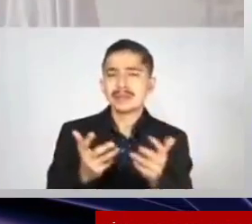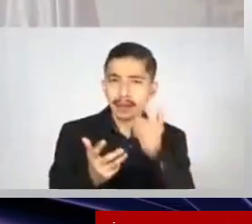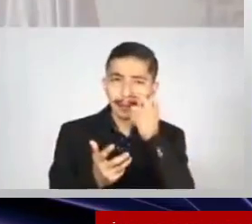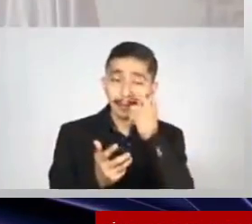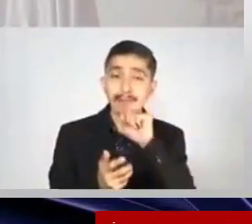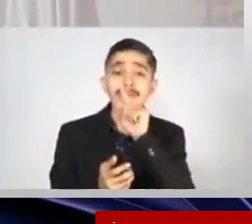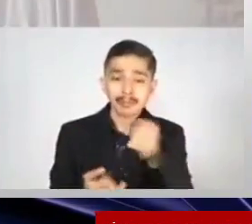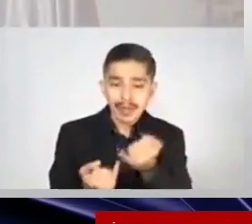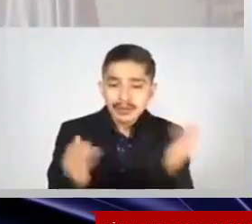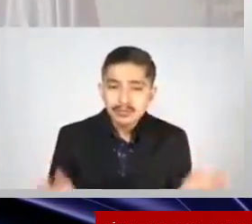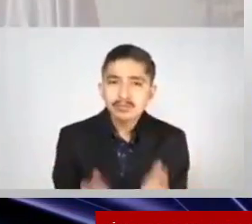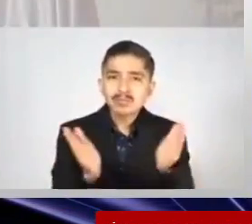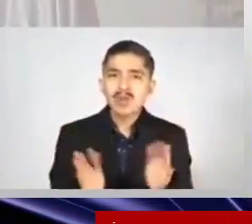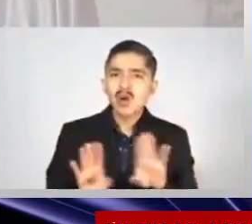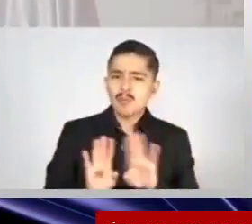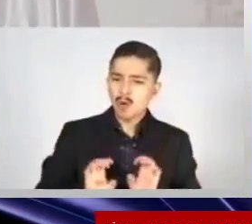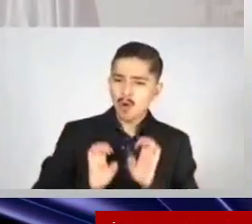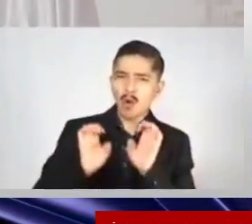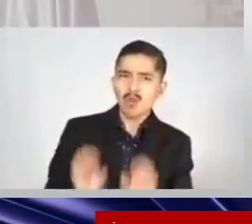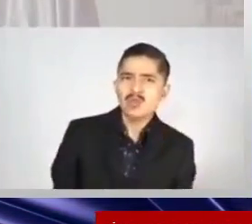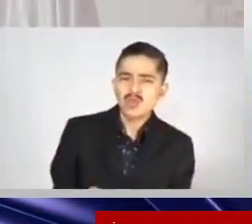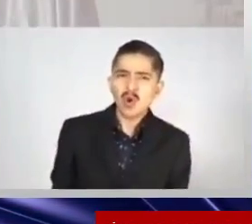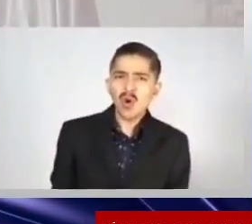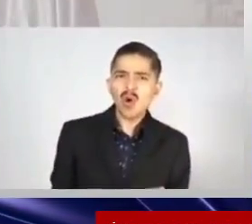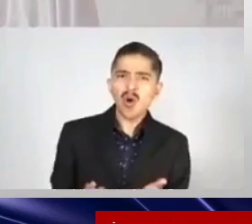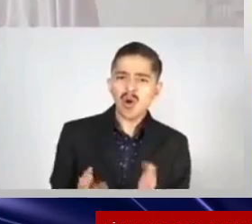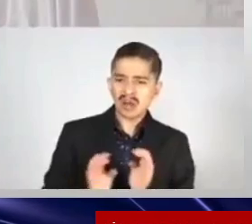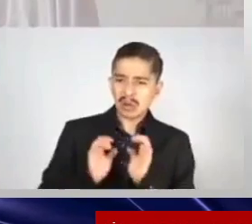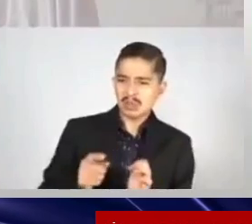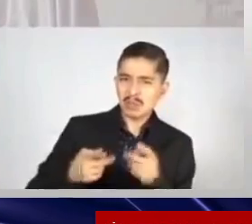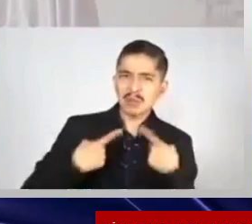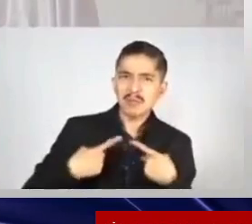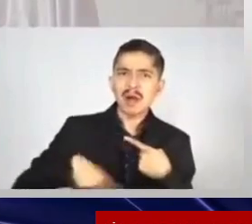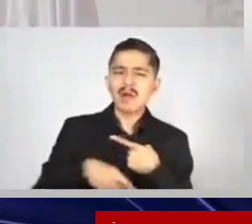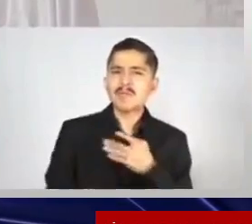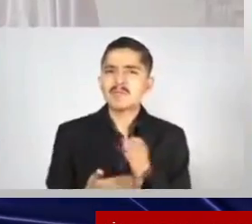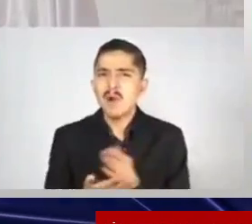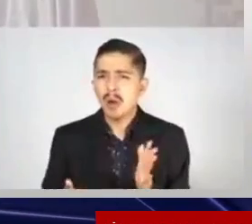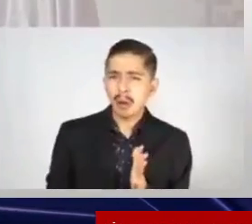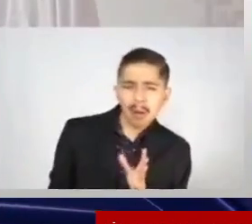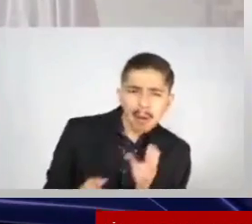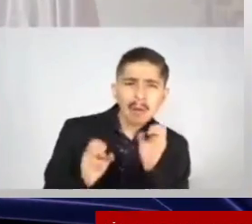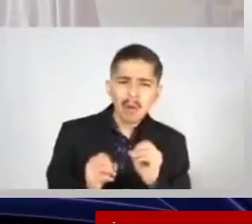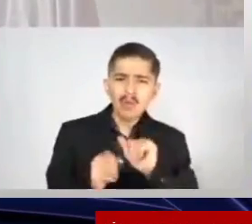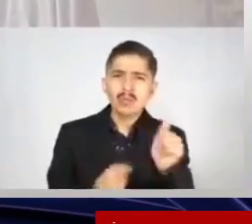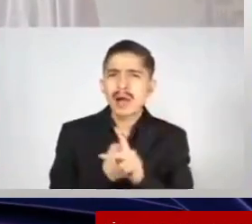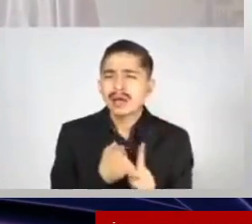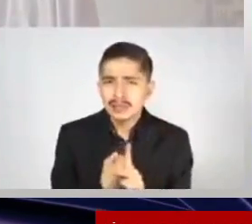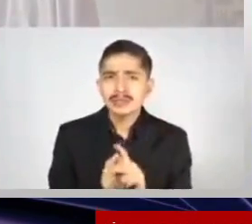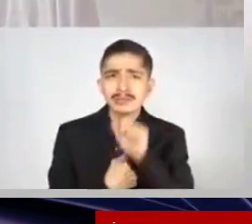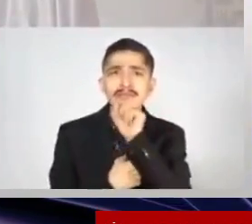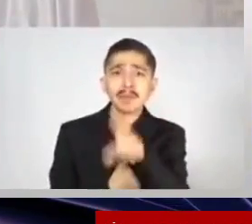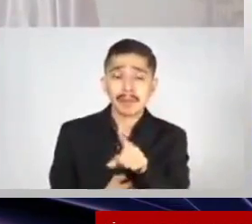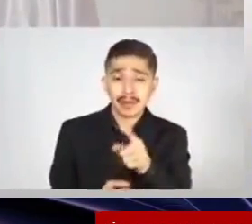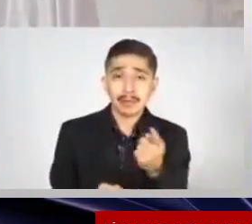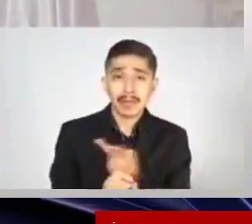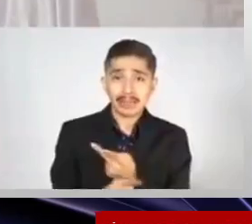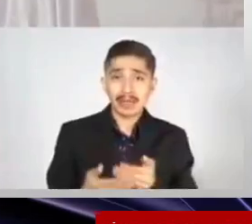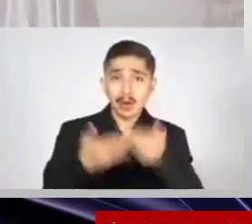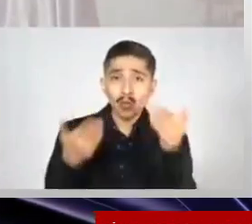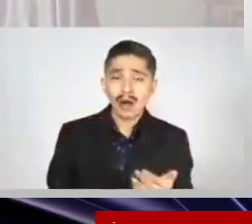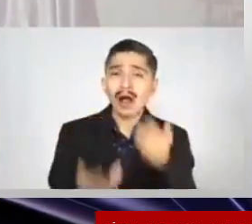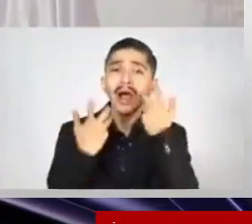separar los que promueve y alienta el odio y el racismo y el rechazo a los que por razones de necesidad